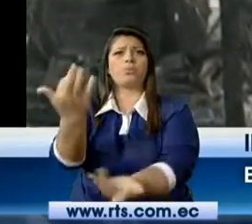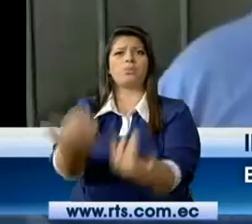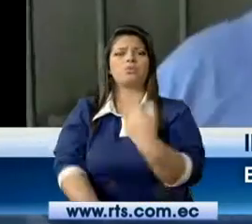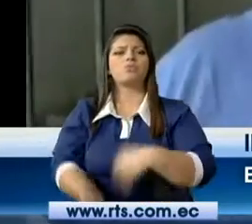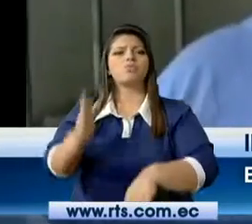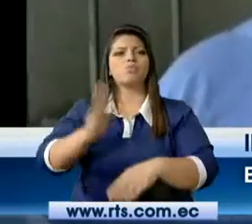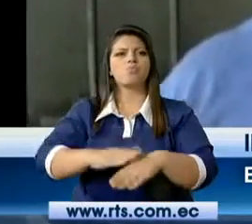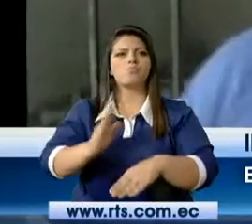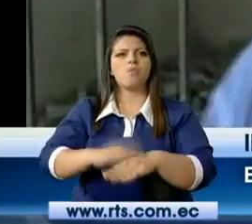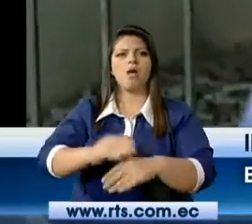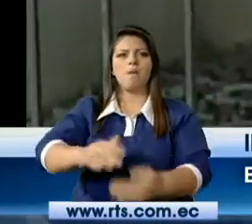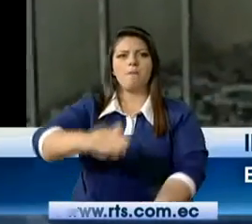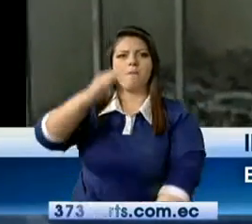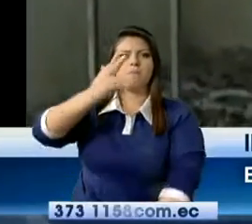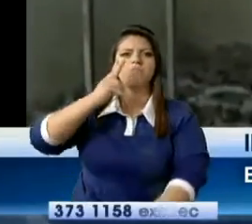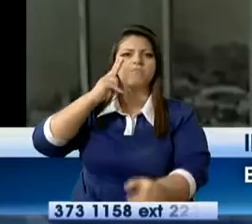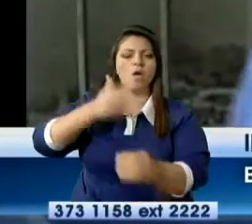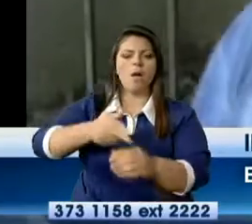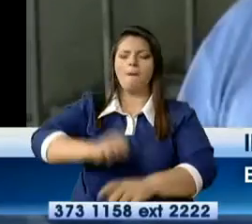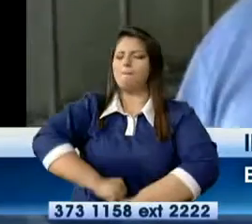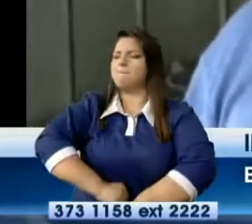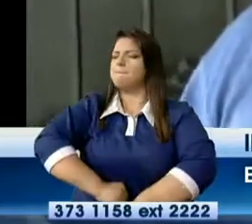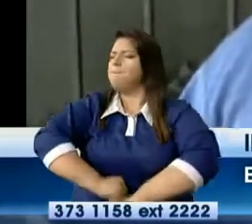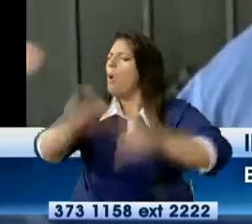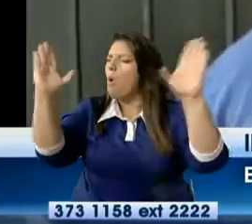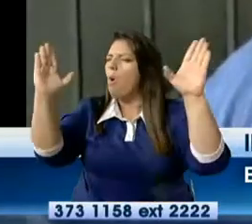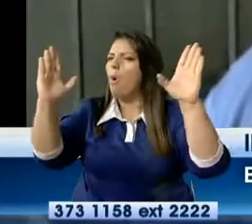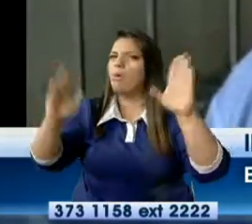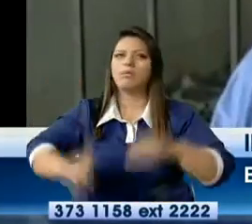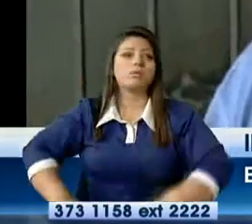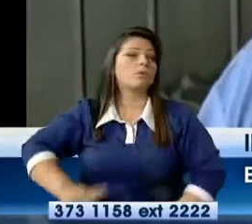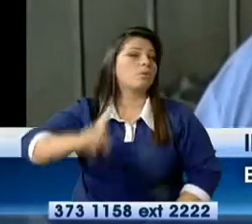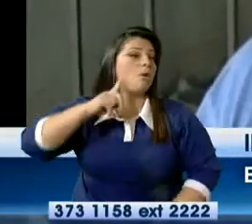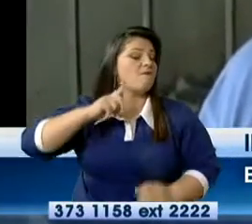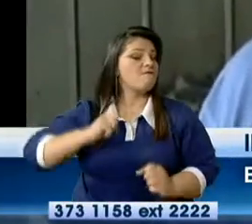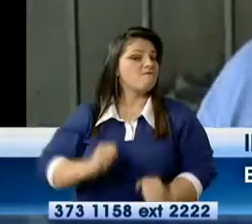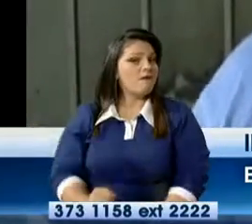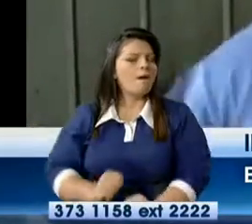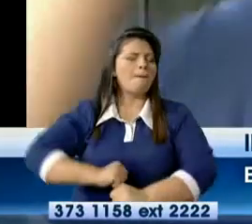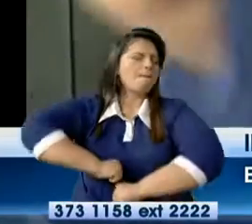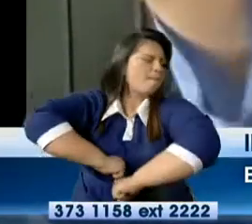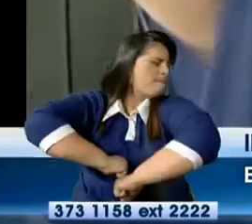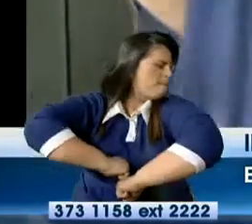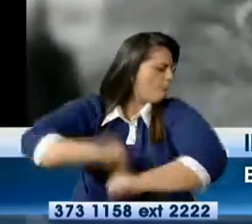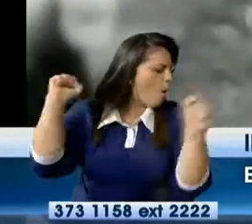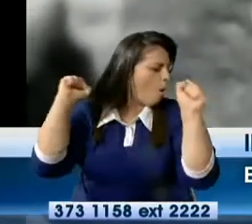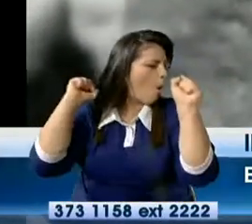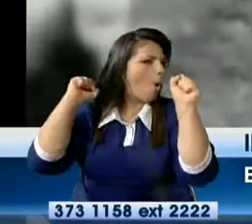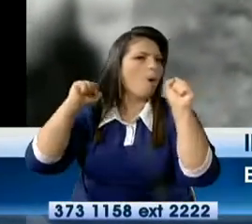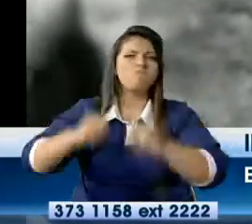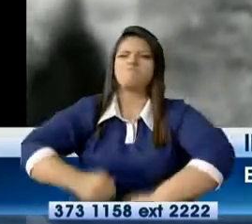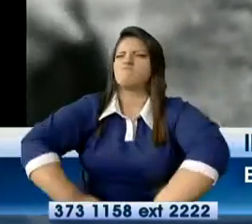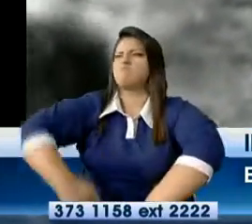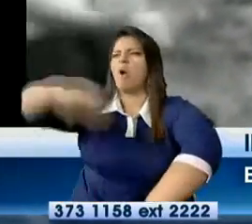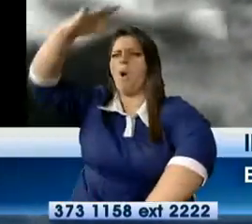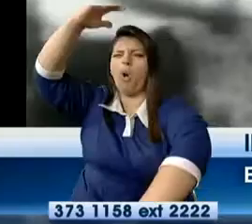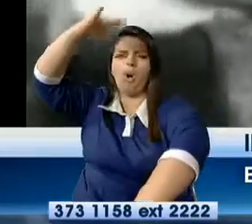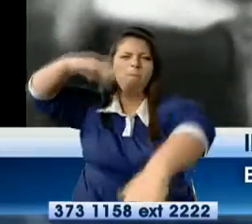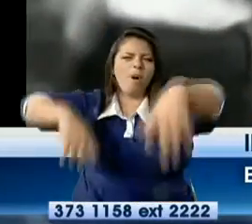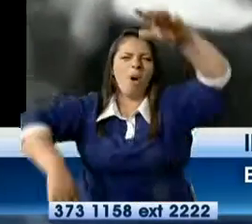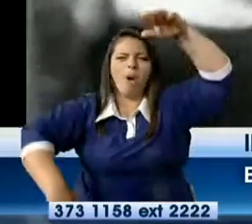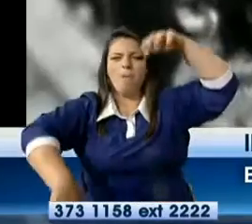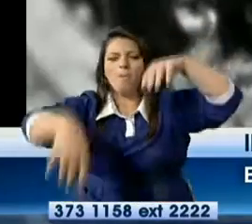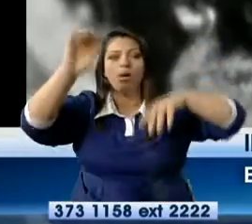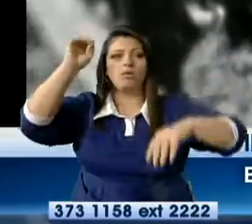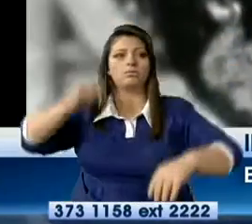incendio. Estalló el tanque de gas. Fue un estruendido, pero inmenso. Fue, pero que voló por los aires, las esquirlas. Nosotros